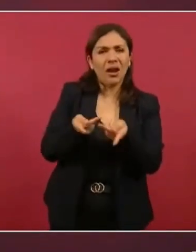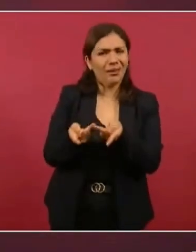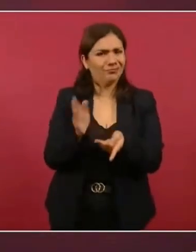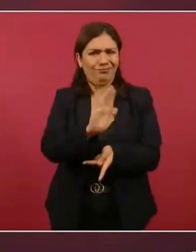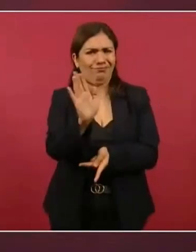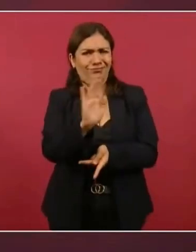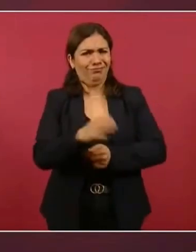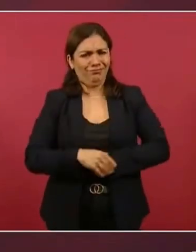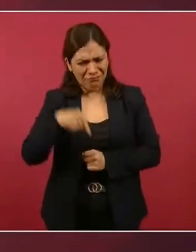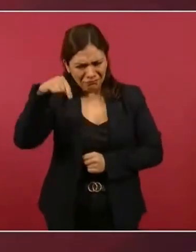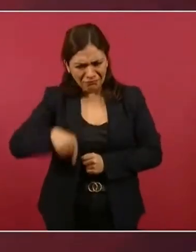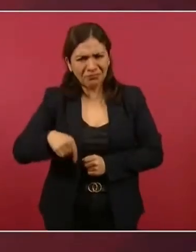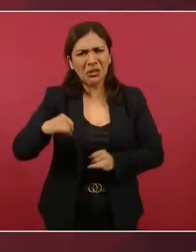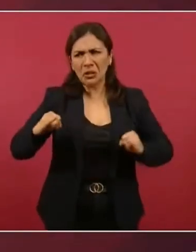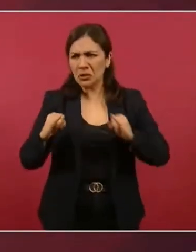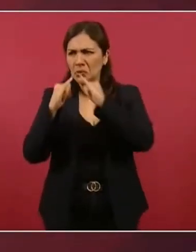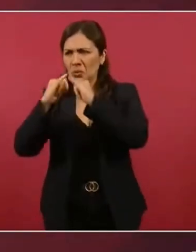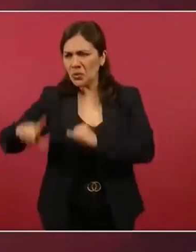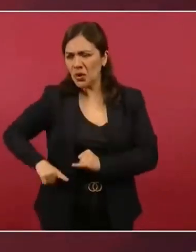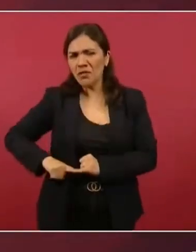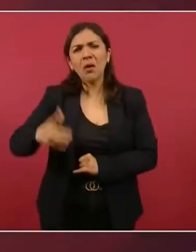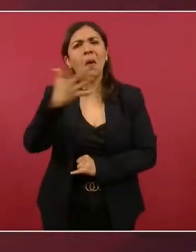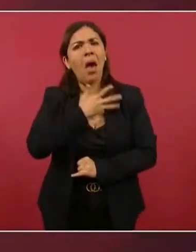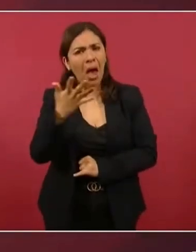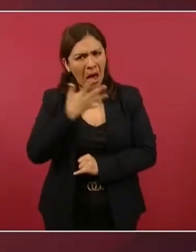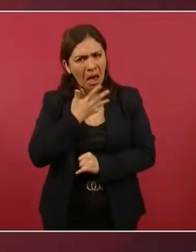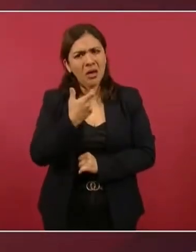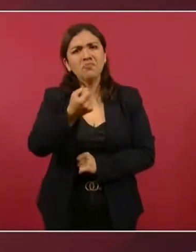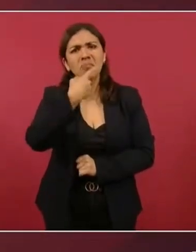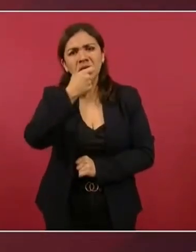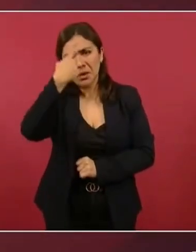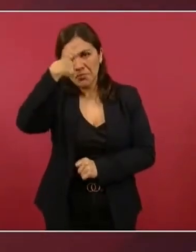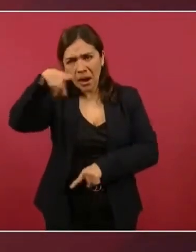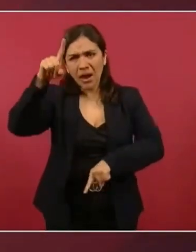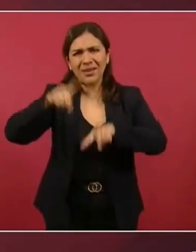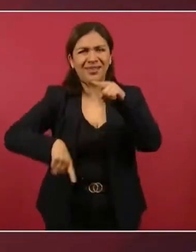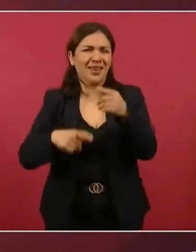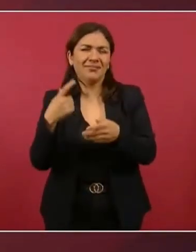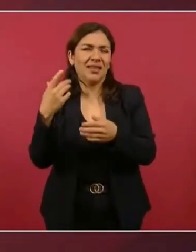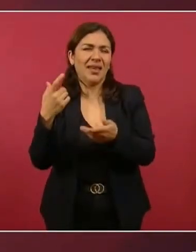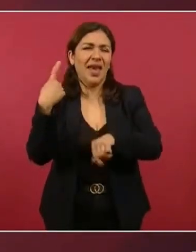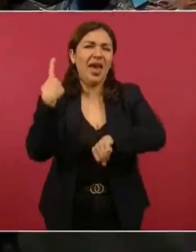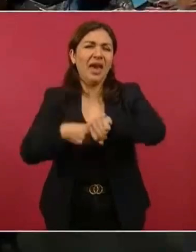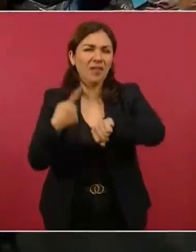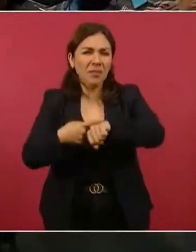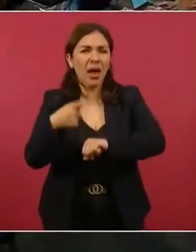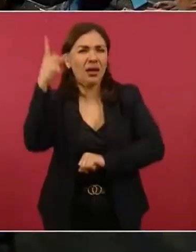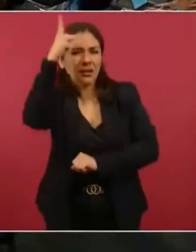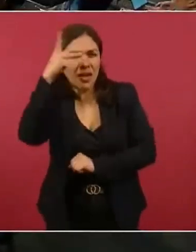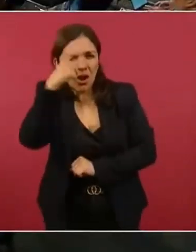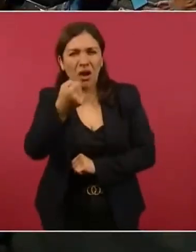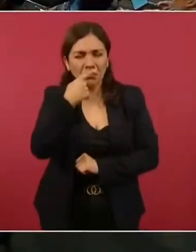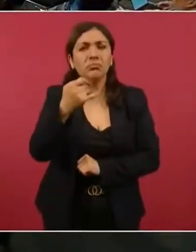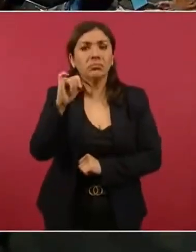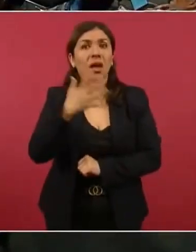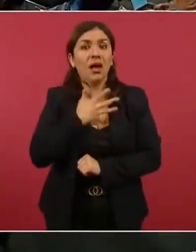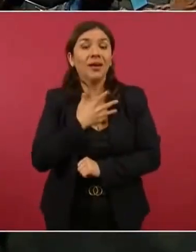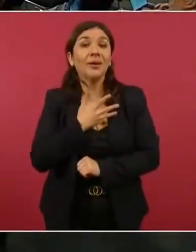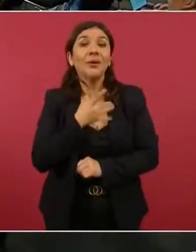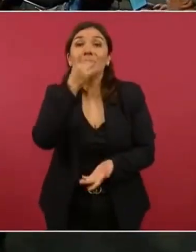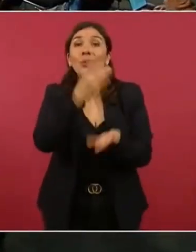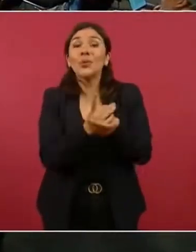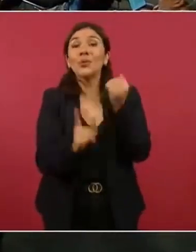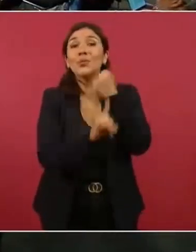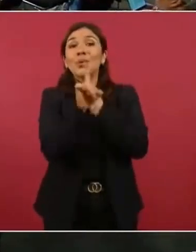sector público tenemos medicamentos contra estos problemas de salud mental y neurológicos, donde falló es en el sector